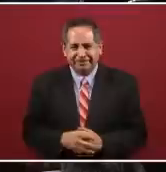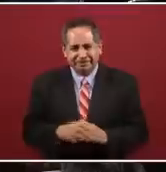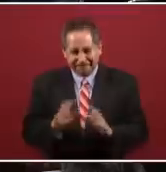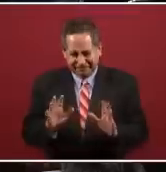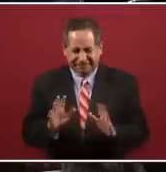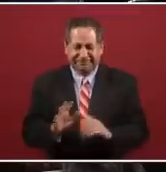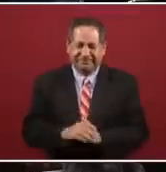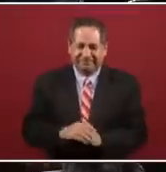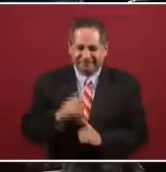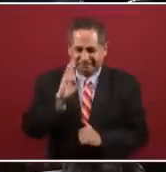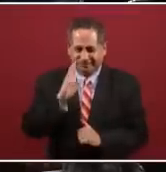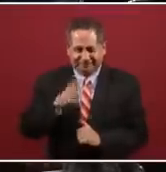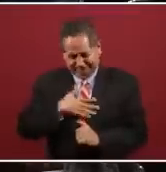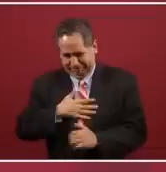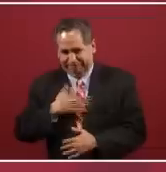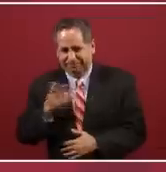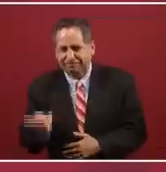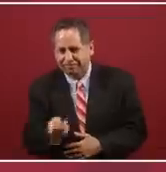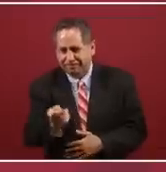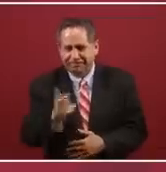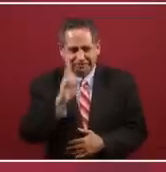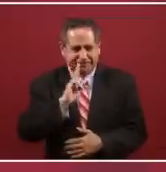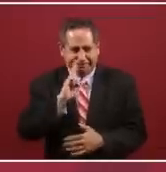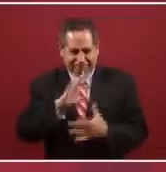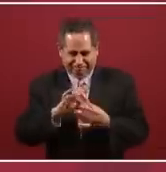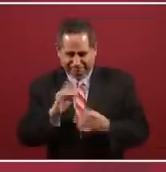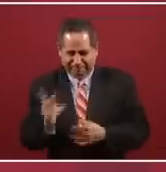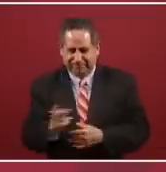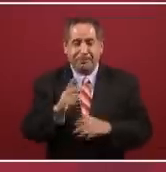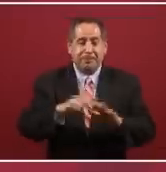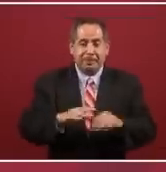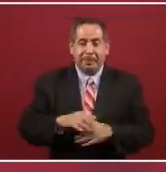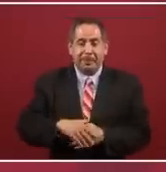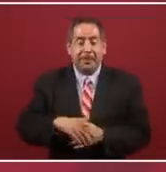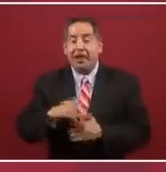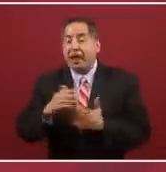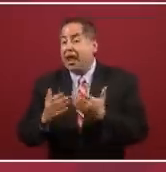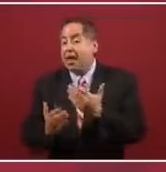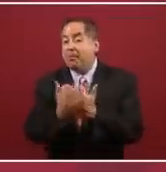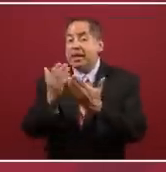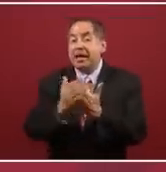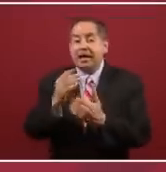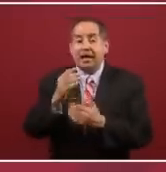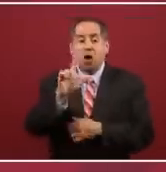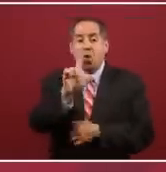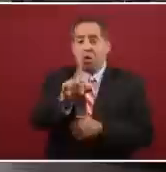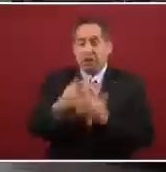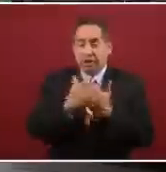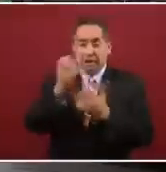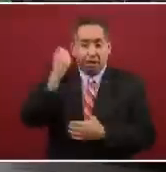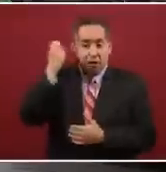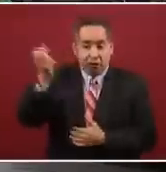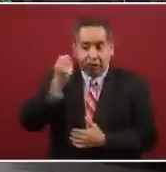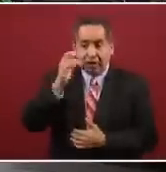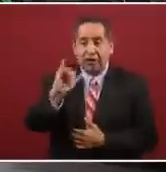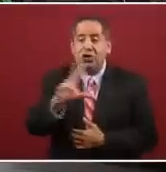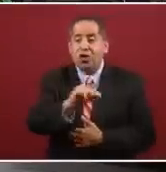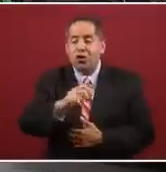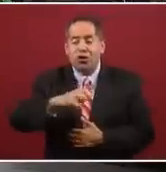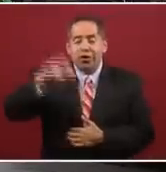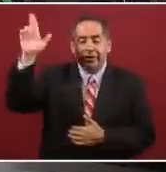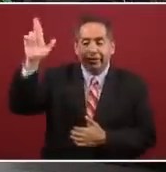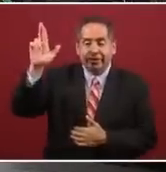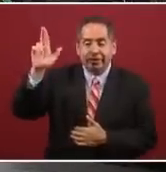Déjenme, ¿no? Que yo pregunte. ¿Sí? A ver, hacemos mañanera, que levanten la mano. El